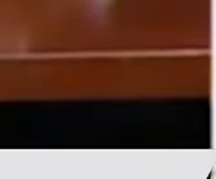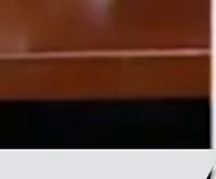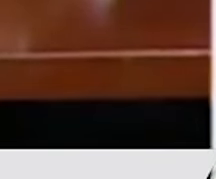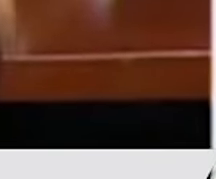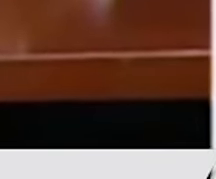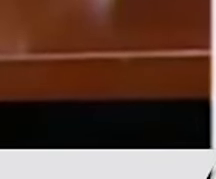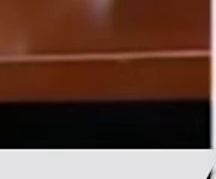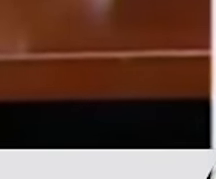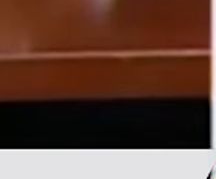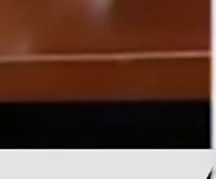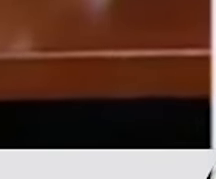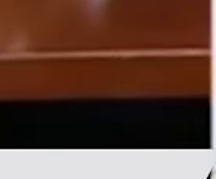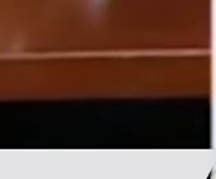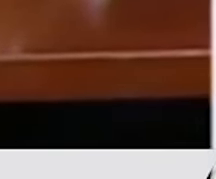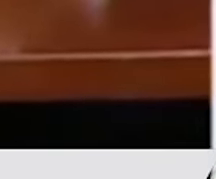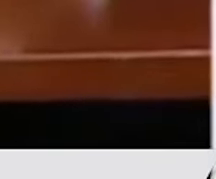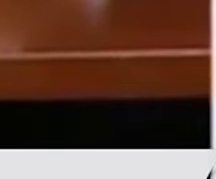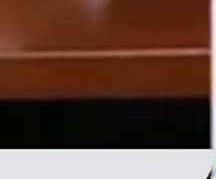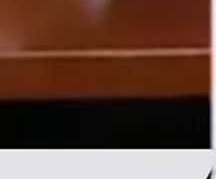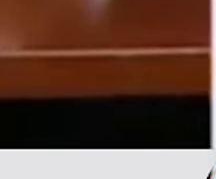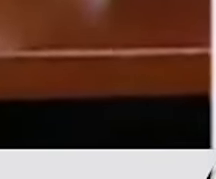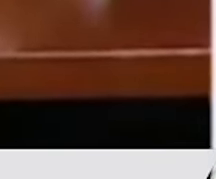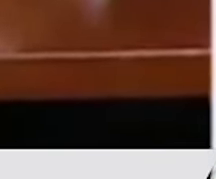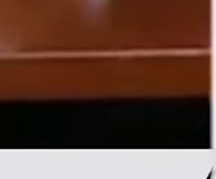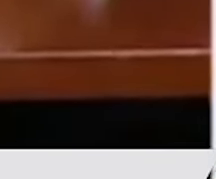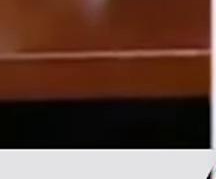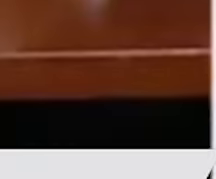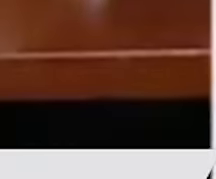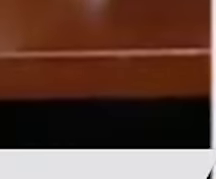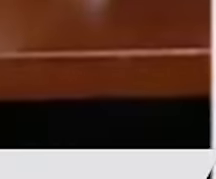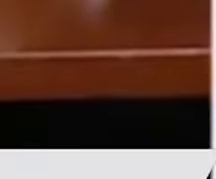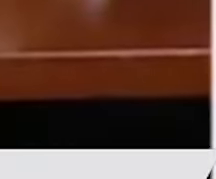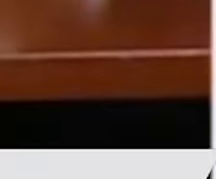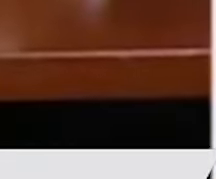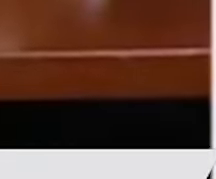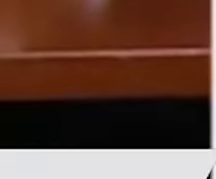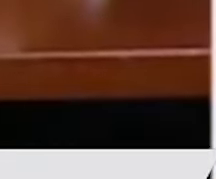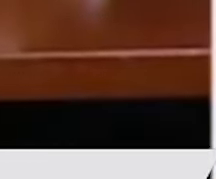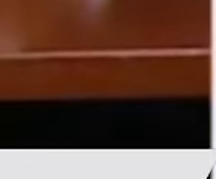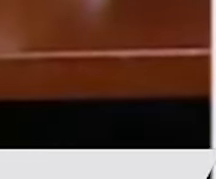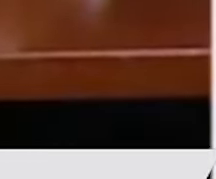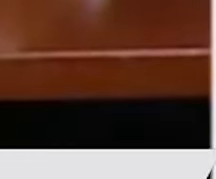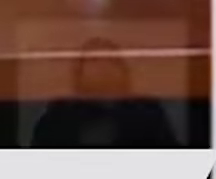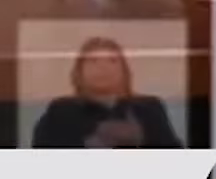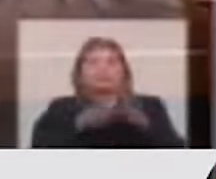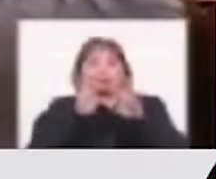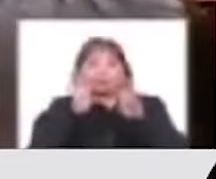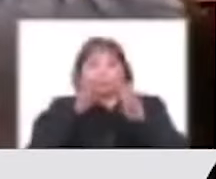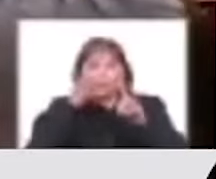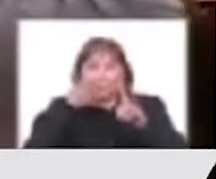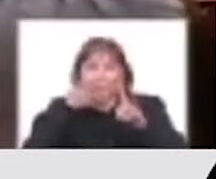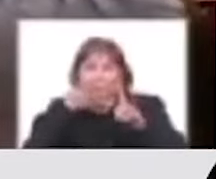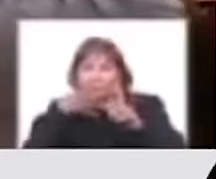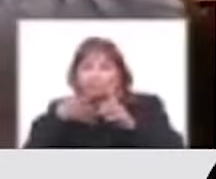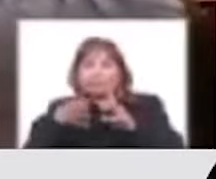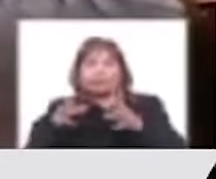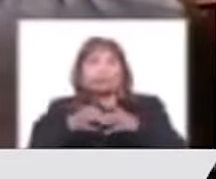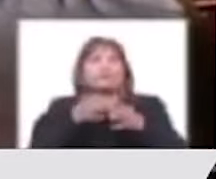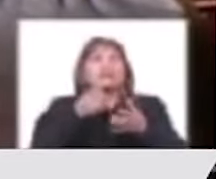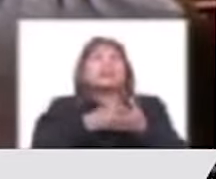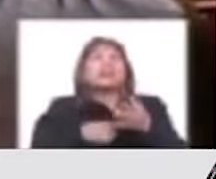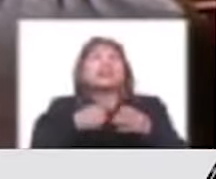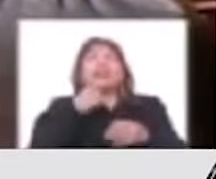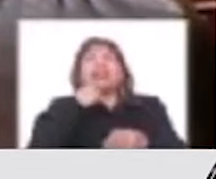decidido votar a favor de este proyecto de ley. Sin embargo, también habían congresistas que estaban en contra, que hablaban acerca de